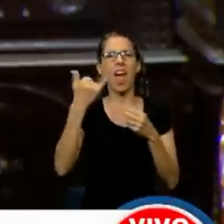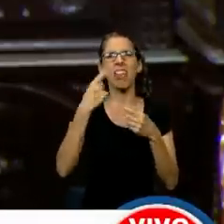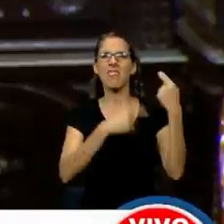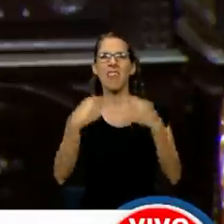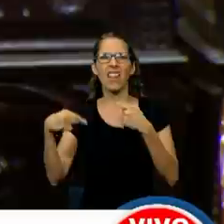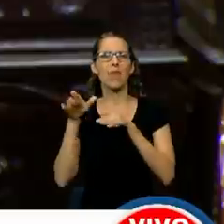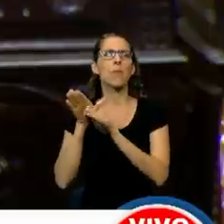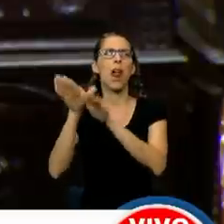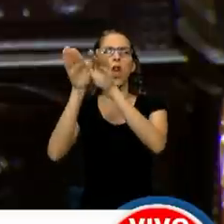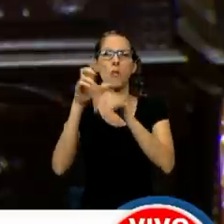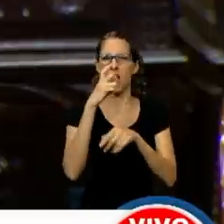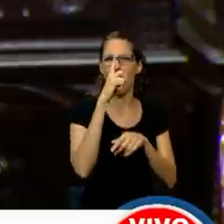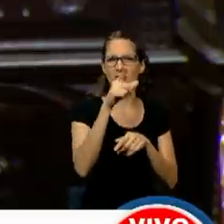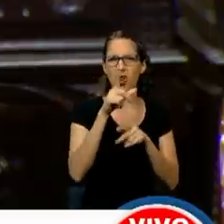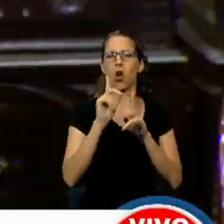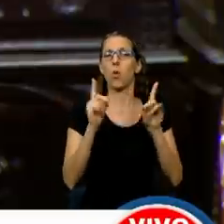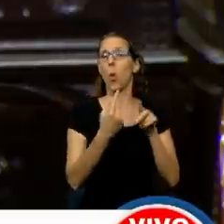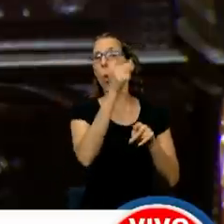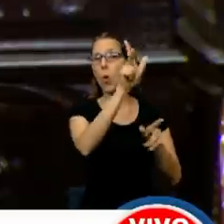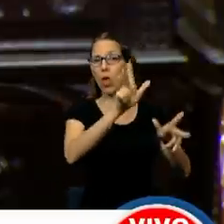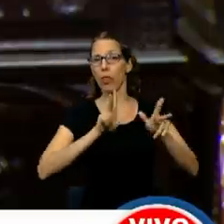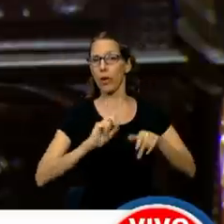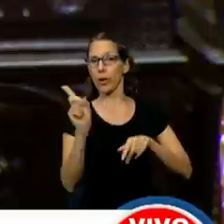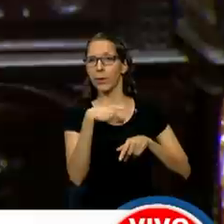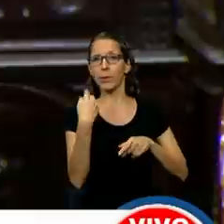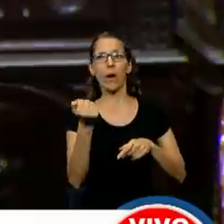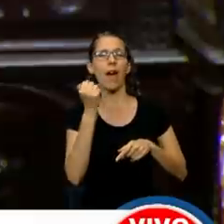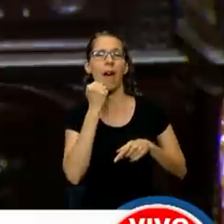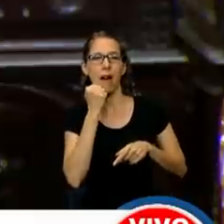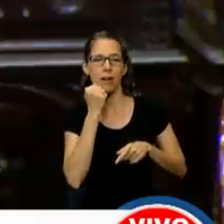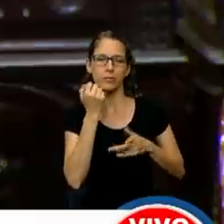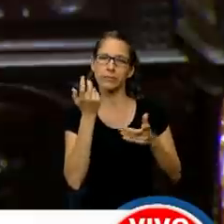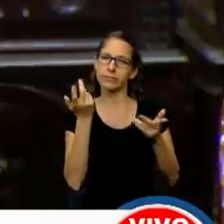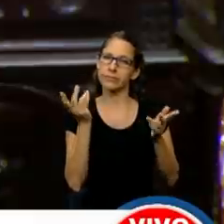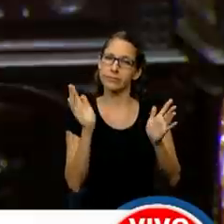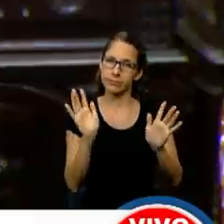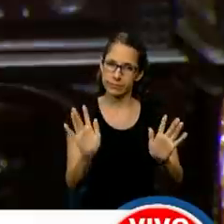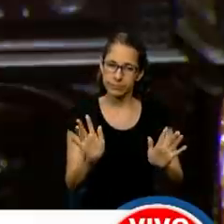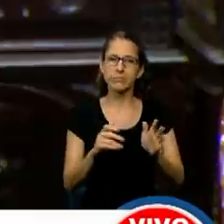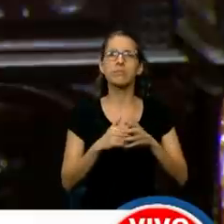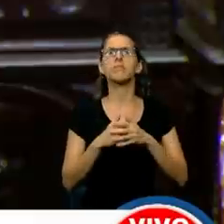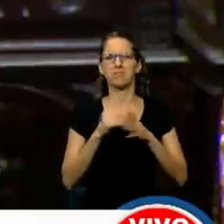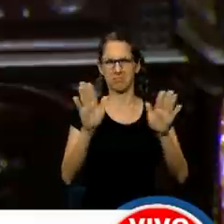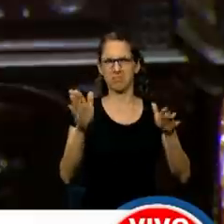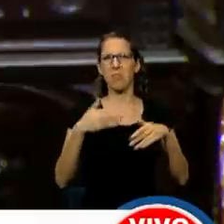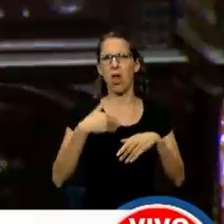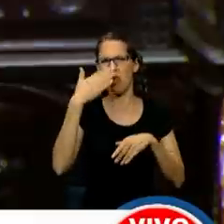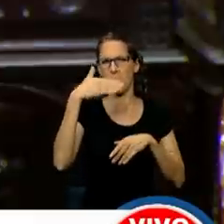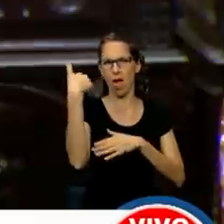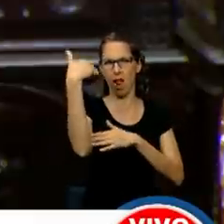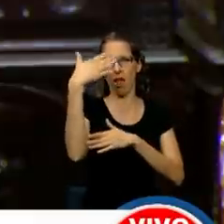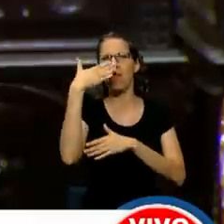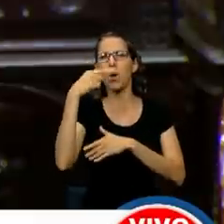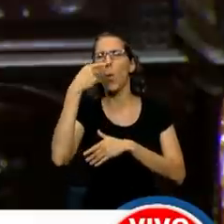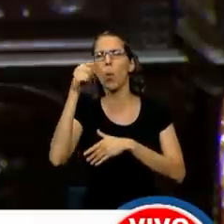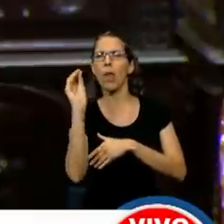caradura pero le voy a dedicar 30 segundos al final de mi exposición pero también quiero hacer